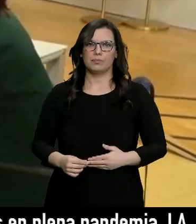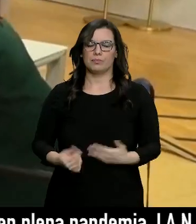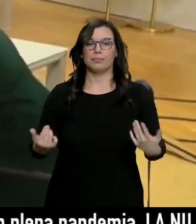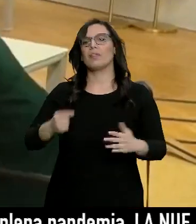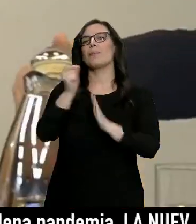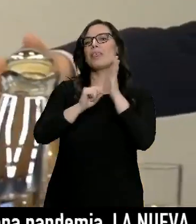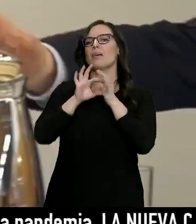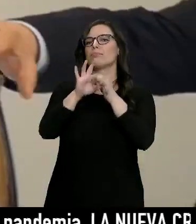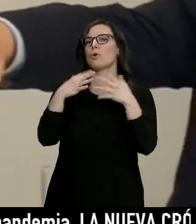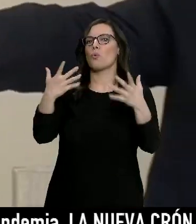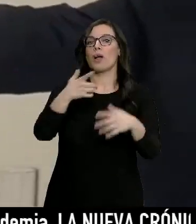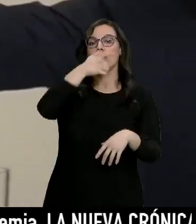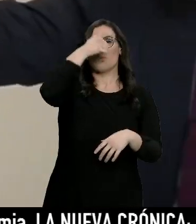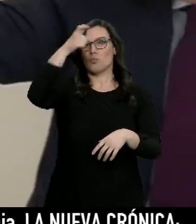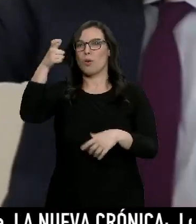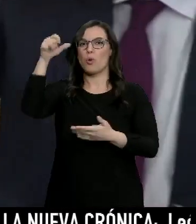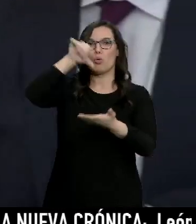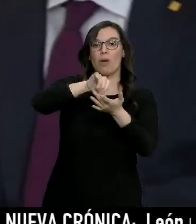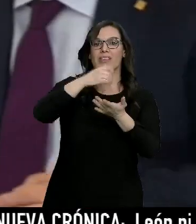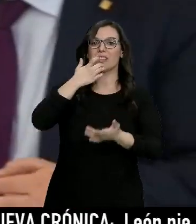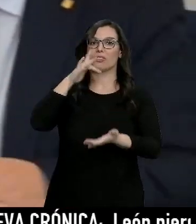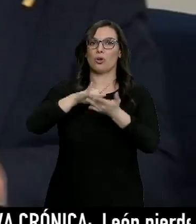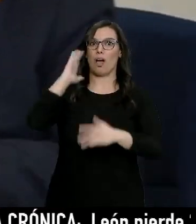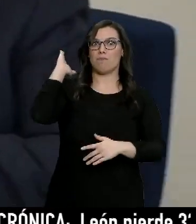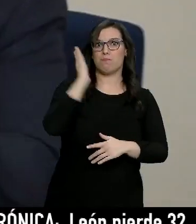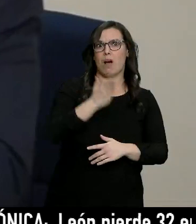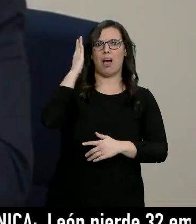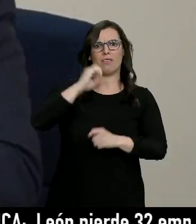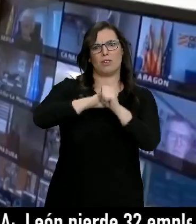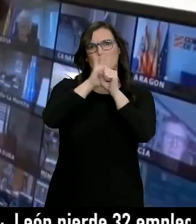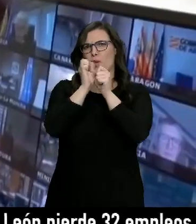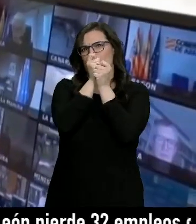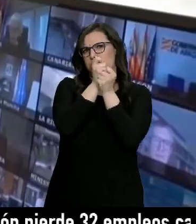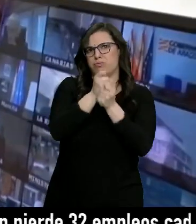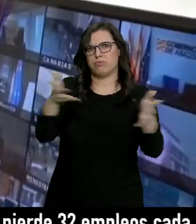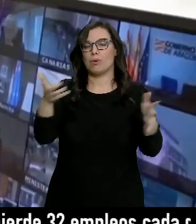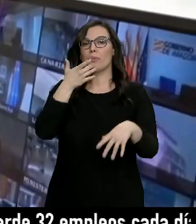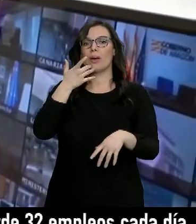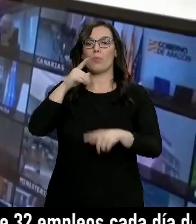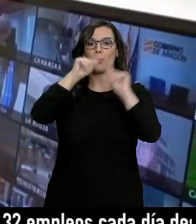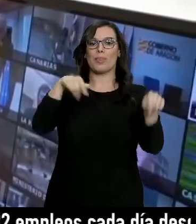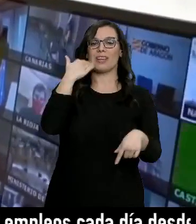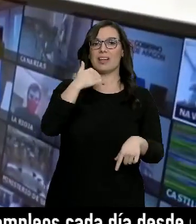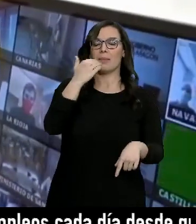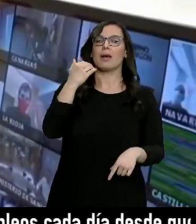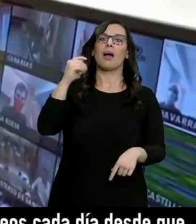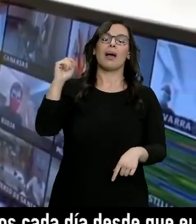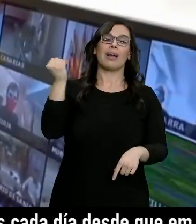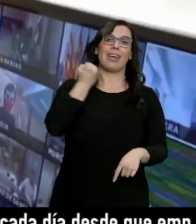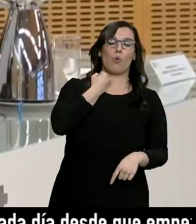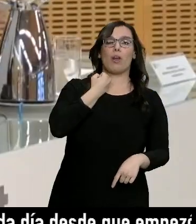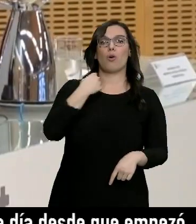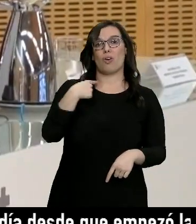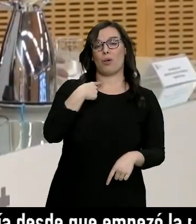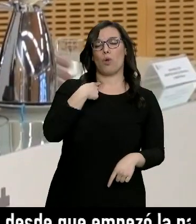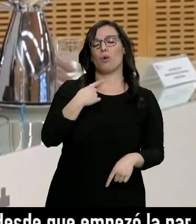Afectarán sobre todo a aquellos municipios que presentan una incidencia descontrolada de casos como Guijuelo en Salamanca y Palencia. Serán medidas, asegura,